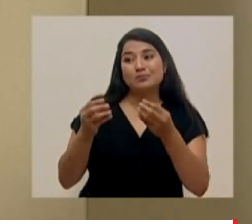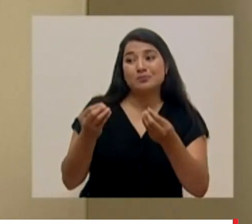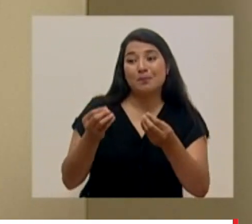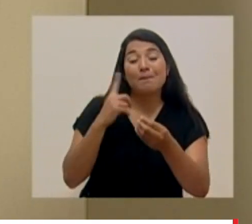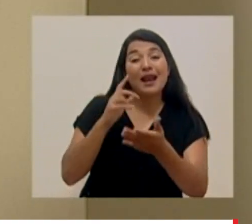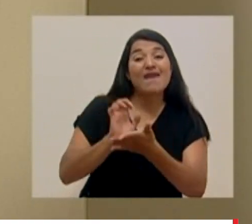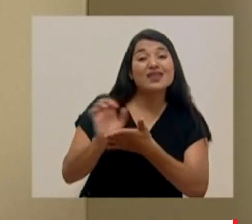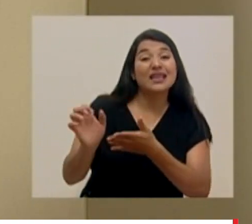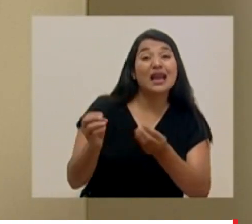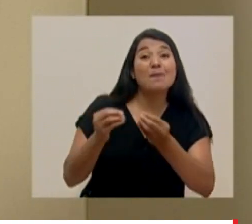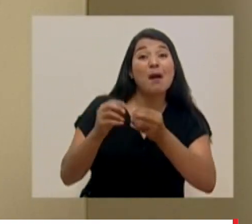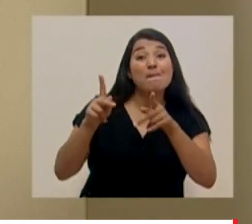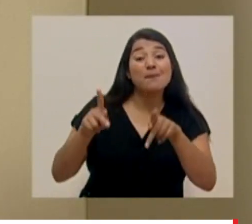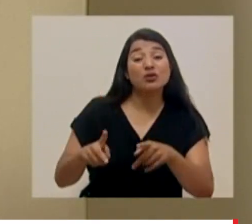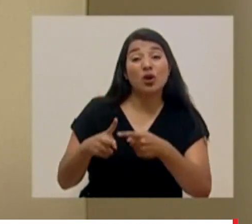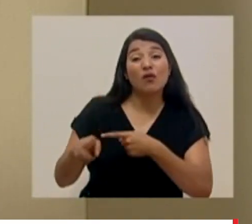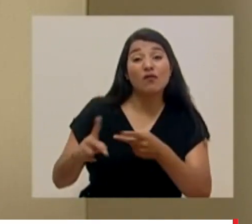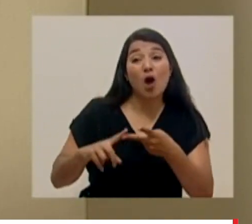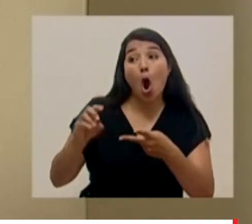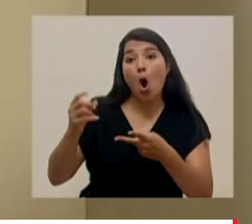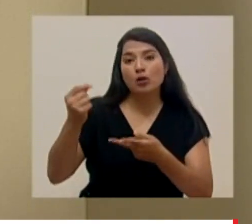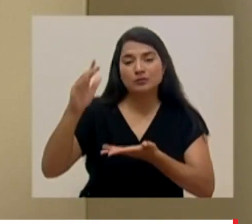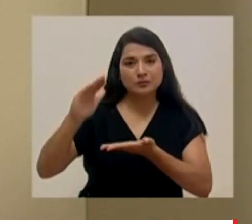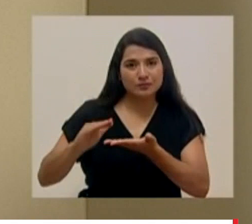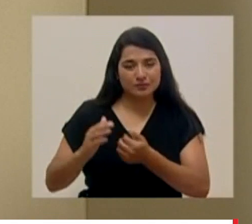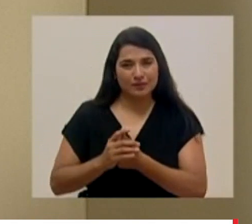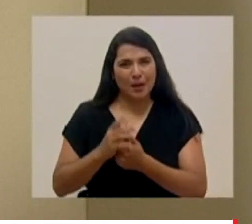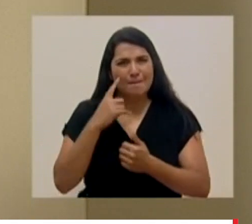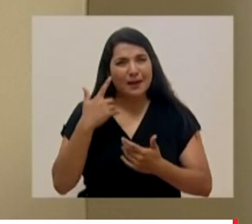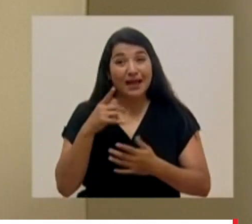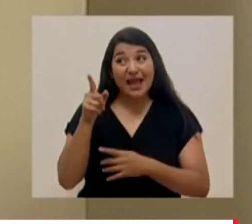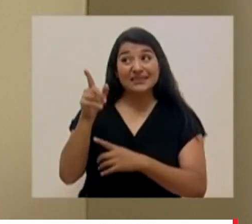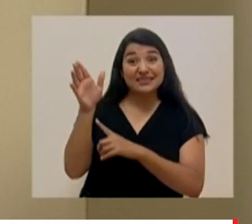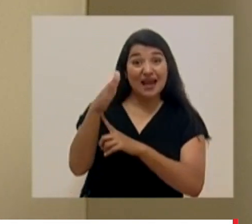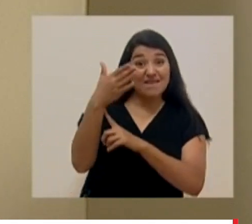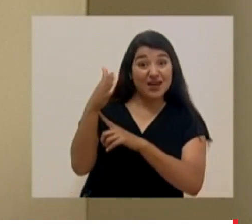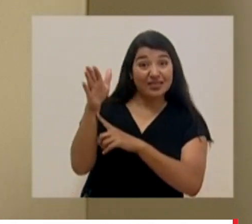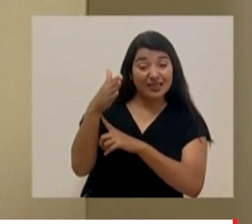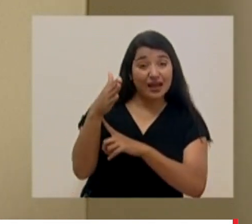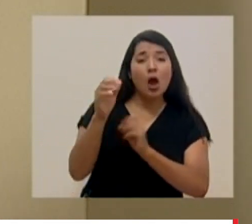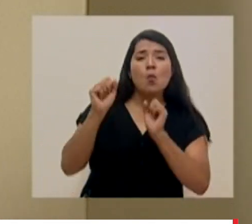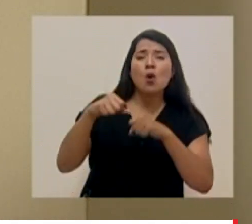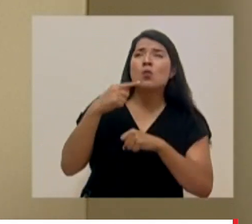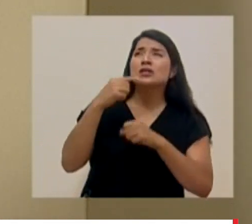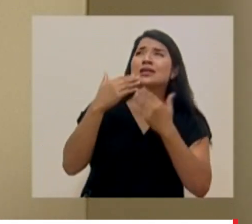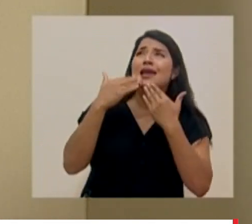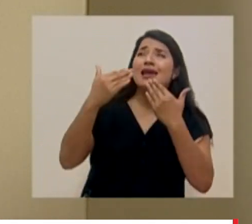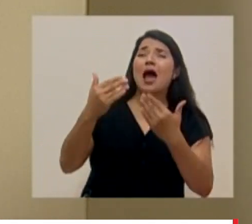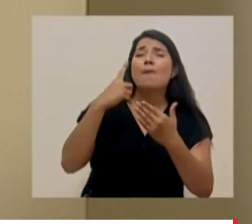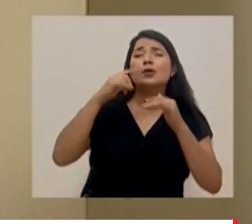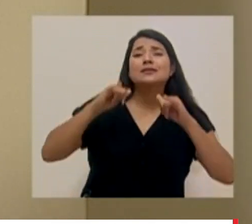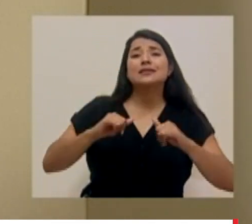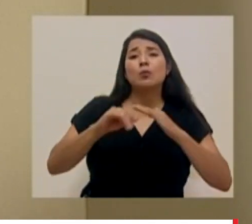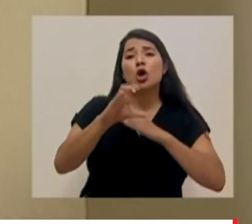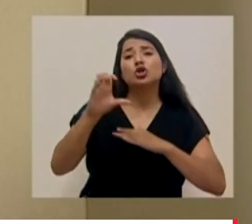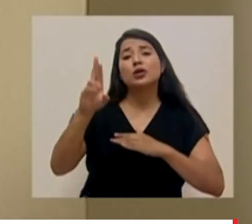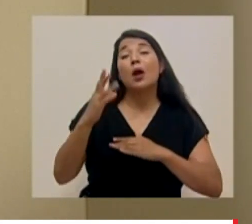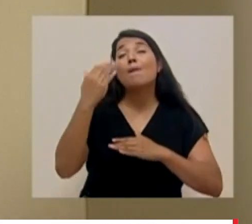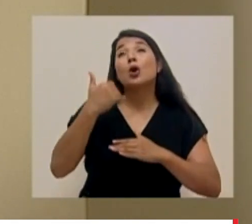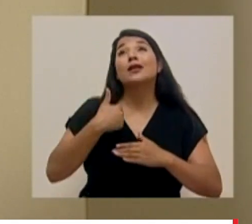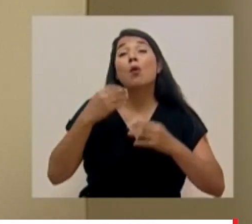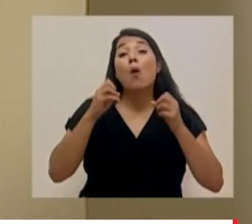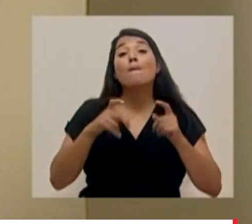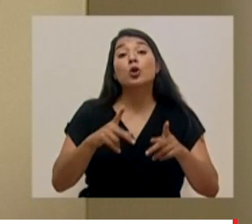salga adelante. Es para que esa bandera que nos une a todos podamos decir gracias porque estamos en este país, porque tenemos esta oportunidad